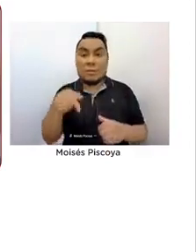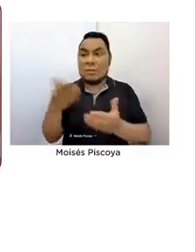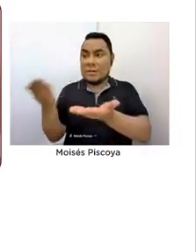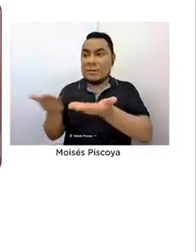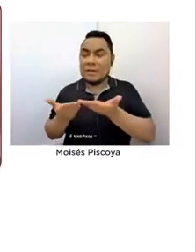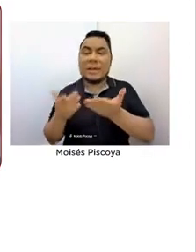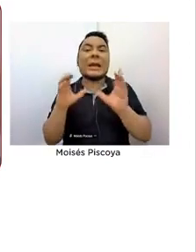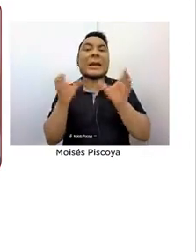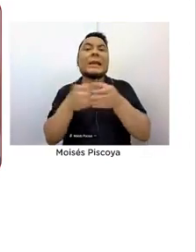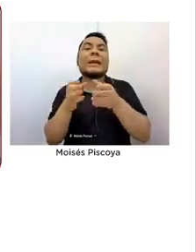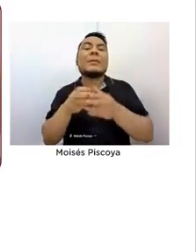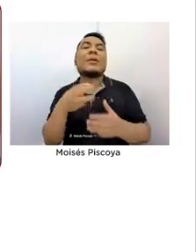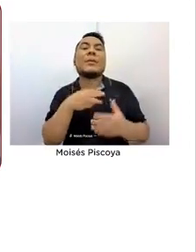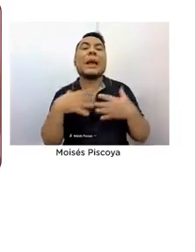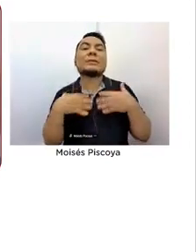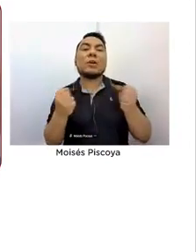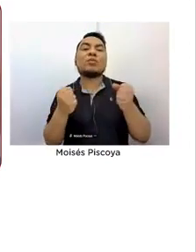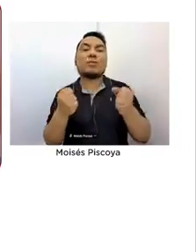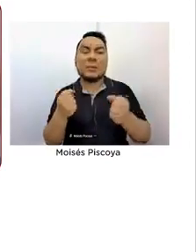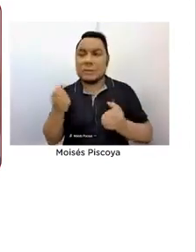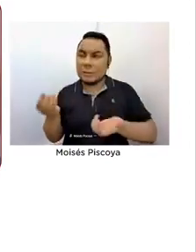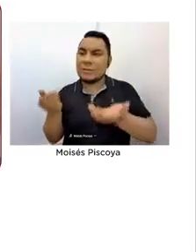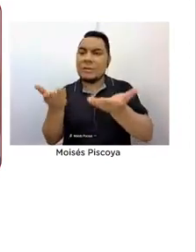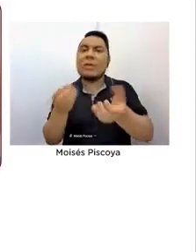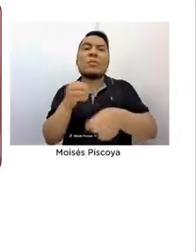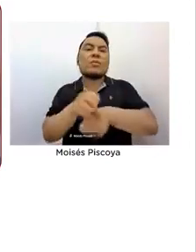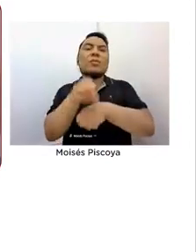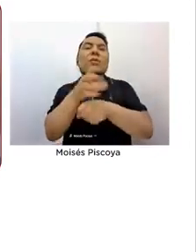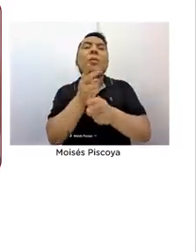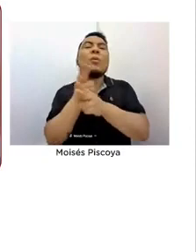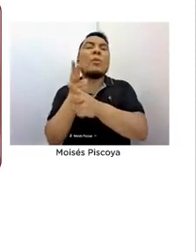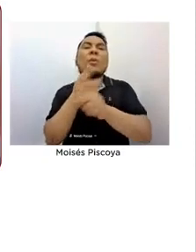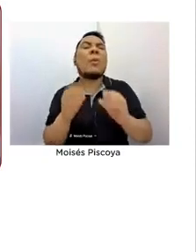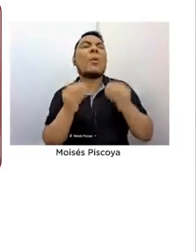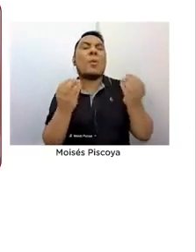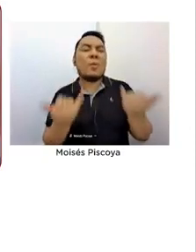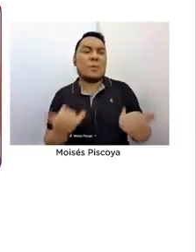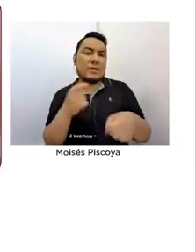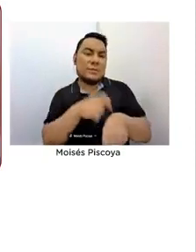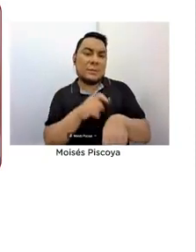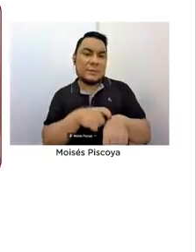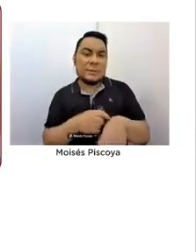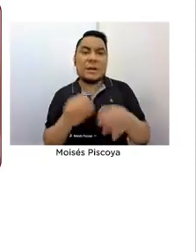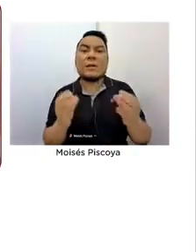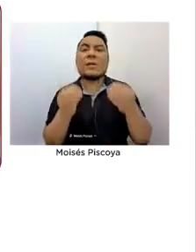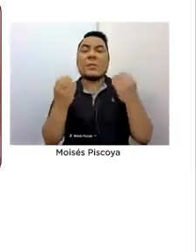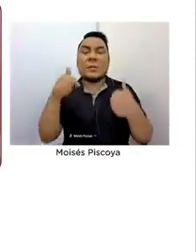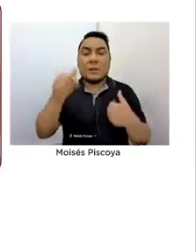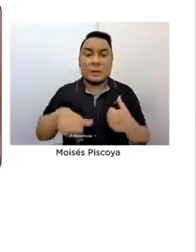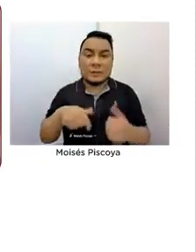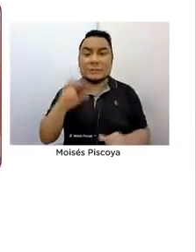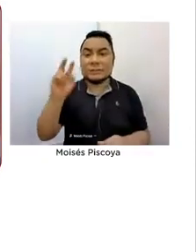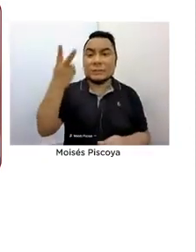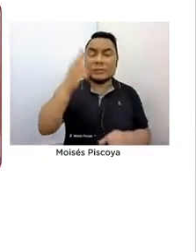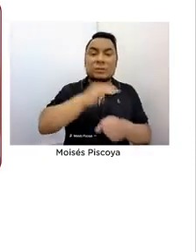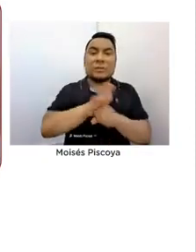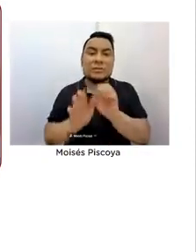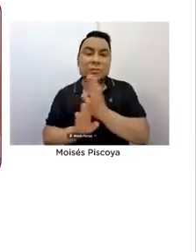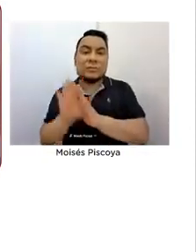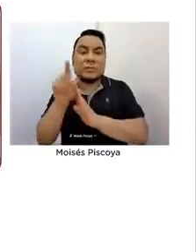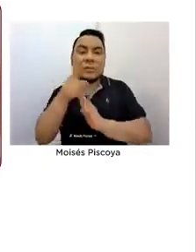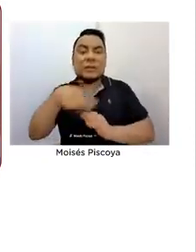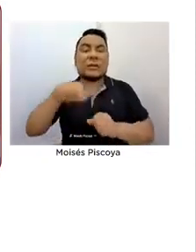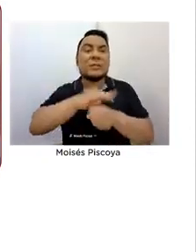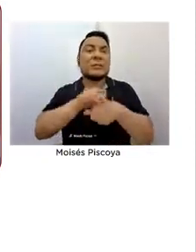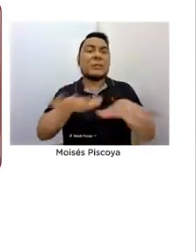para que nos dé indicaciones de cómo cuidarnos en este momento. En este momento de la segunda ola, la